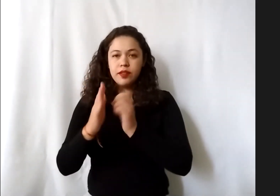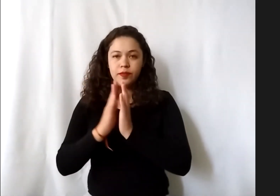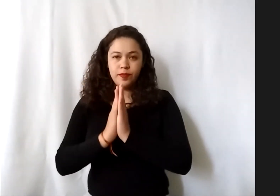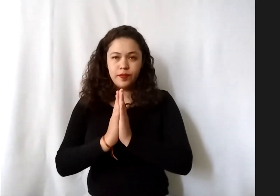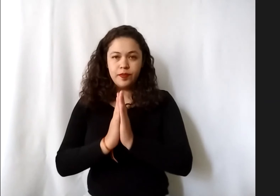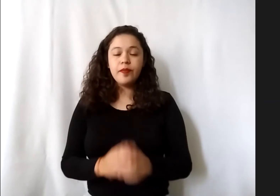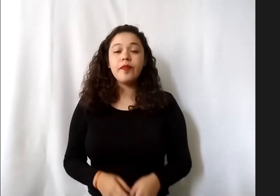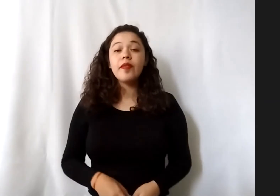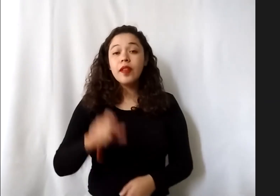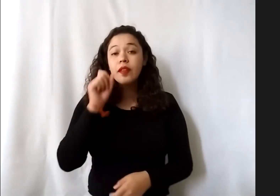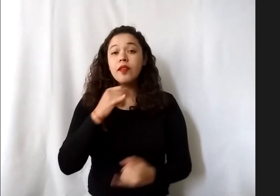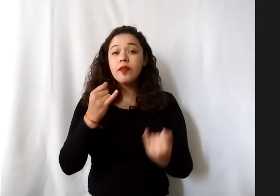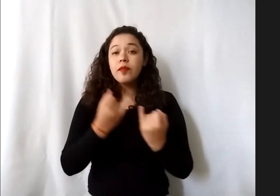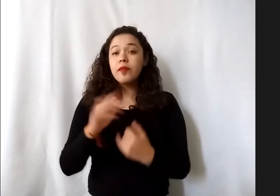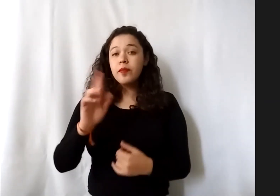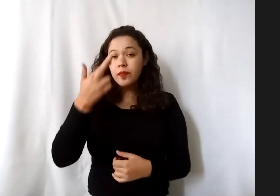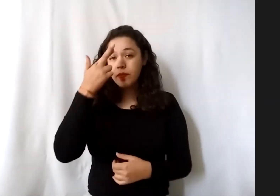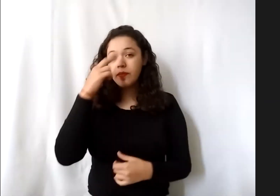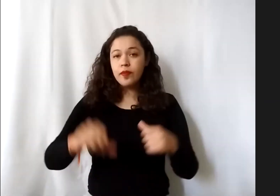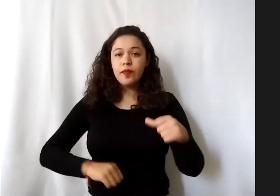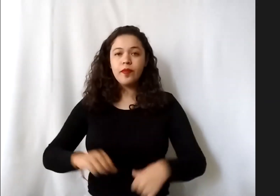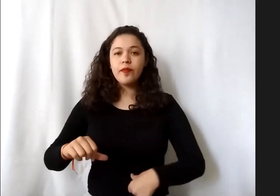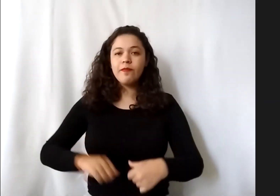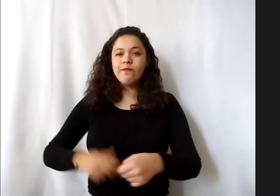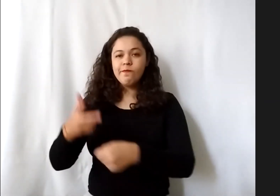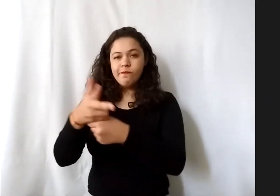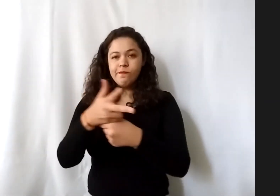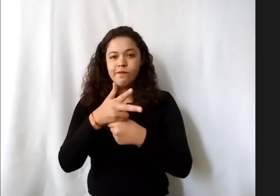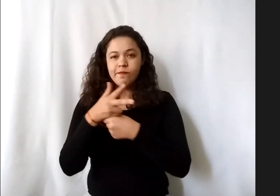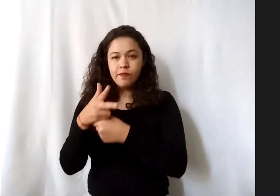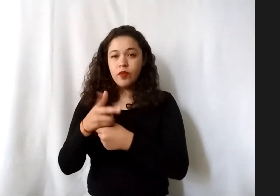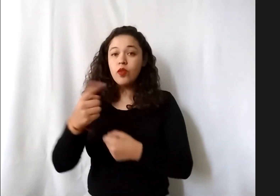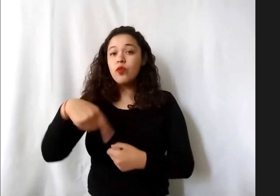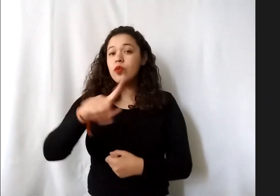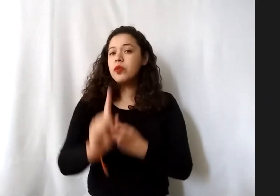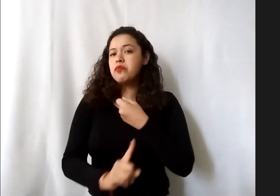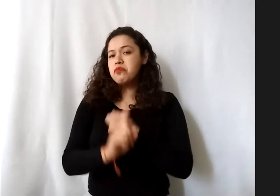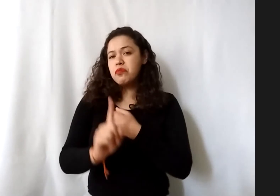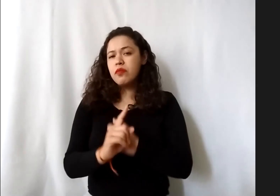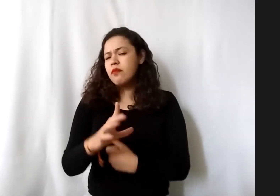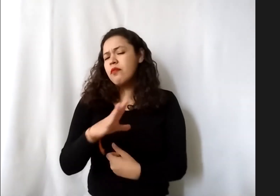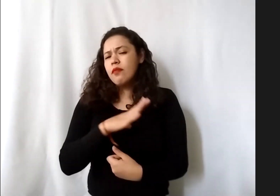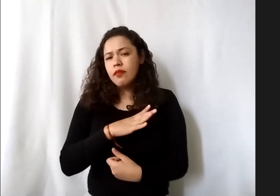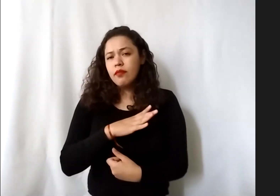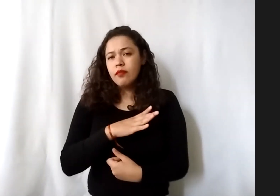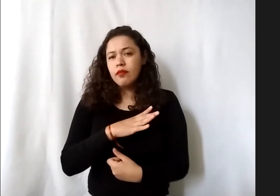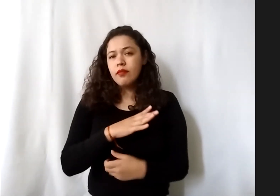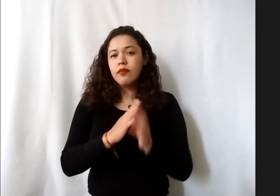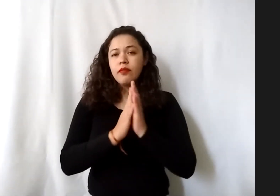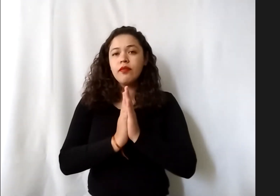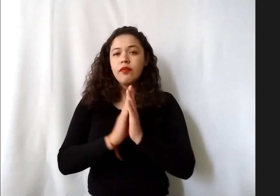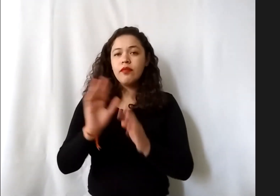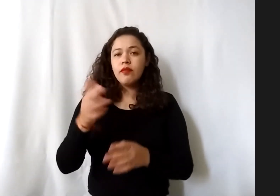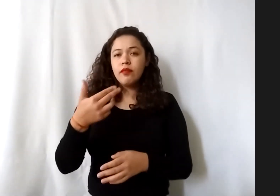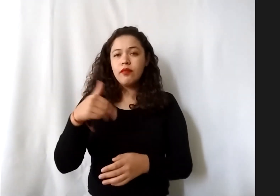También les recordamos que esta actividad será grabada. En caso de que tengan algún inconveniente, les pido de favor nos lo